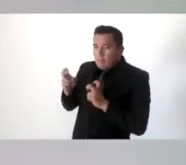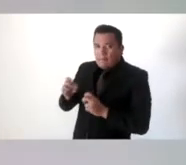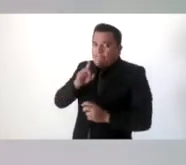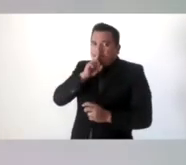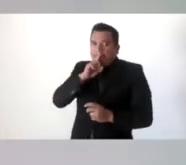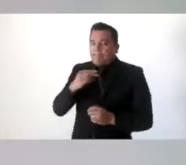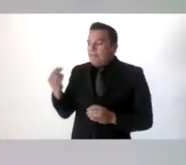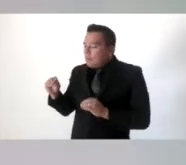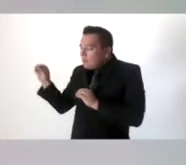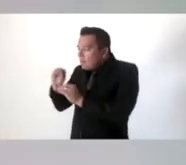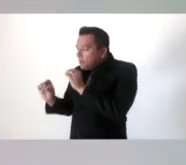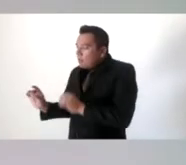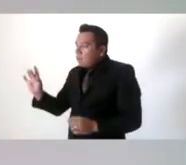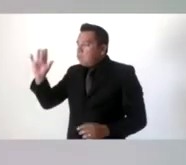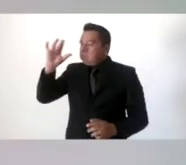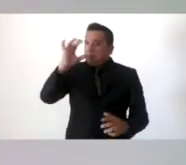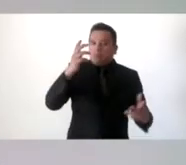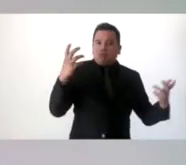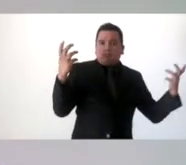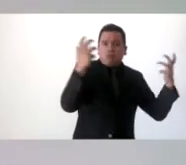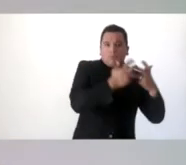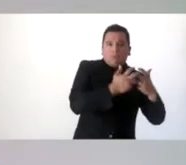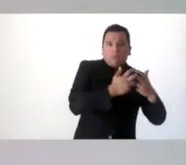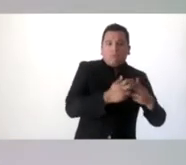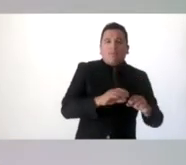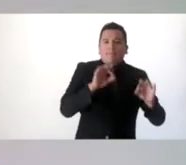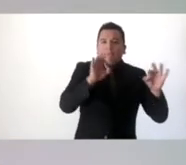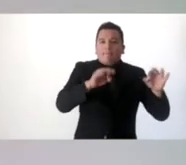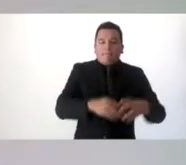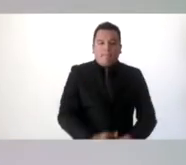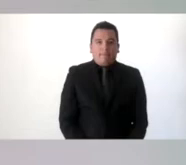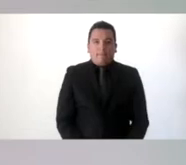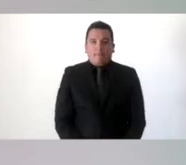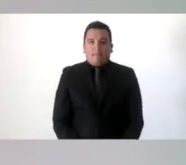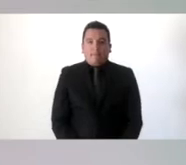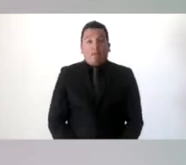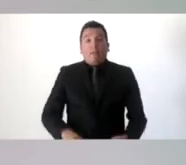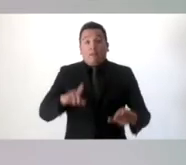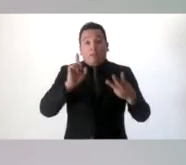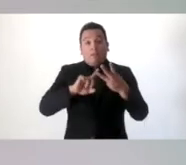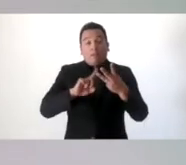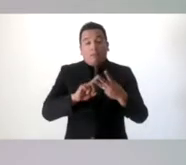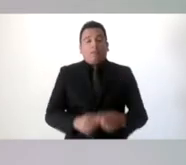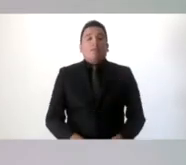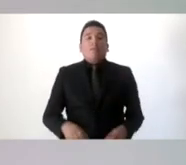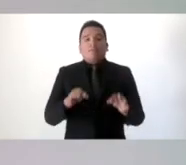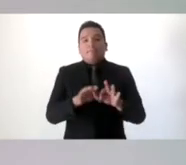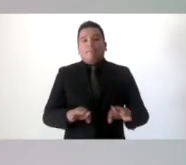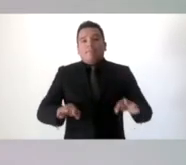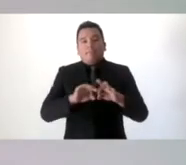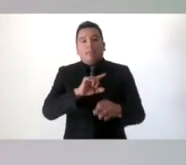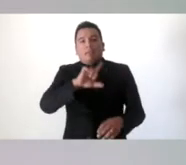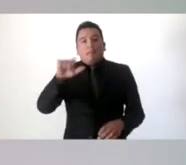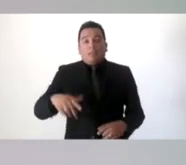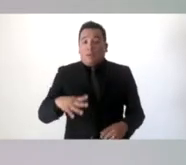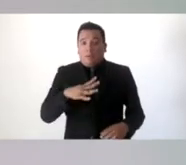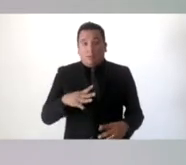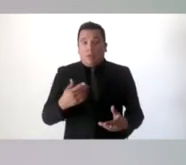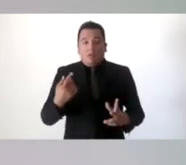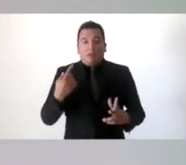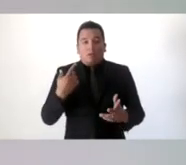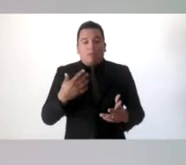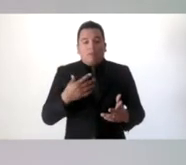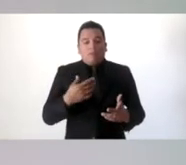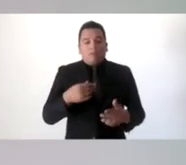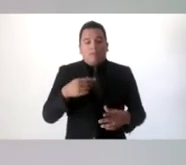Y una tercera sería que ya cuando nosotros el día de la elección empecemos a abrir el voto encriptado que se